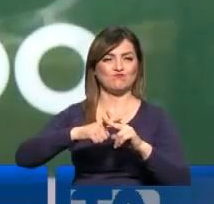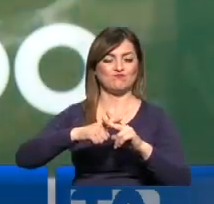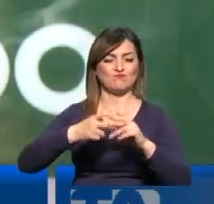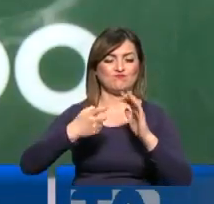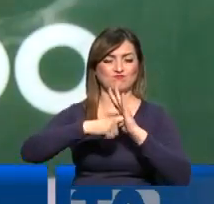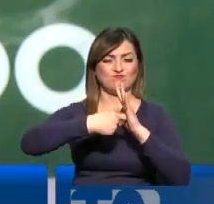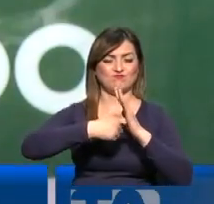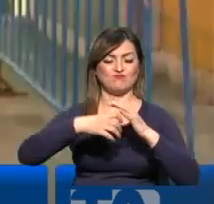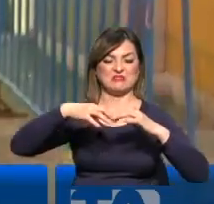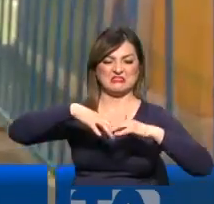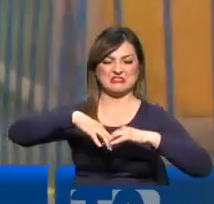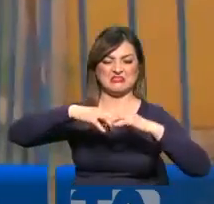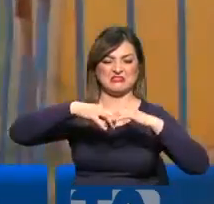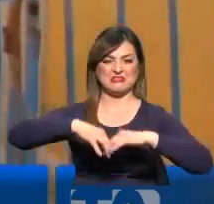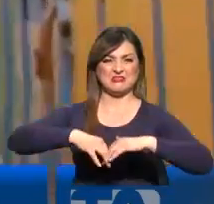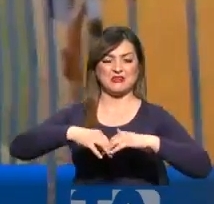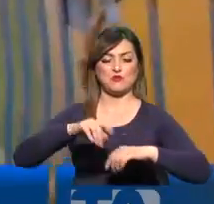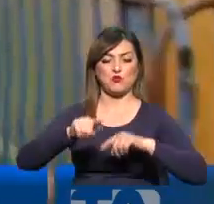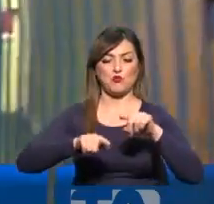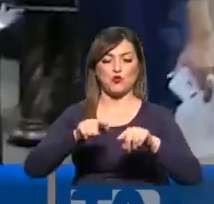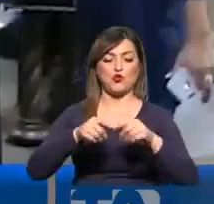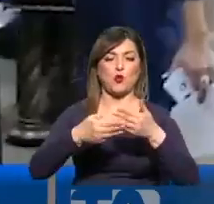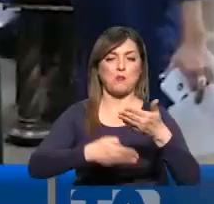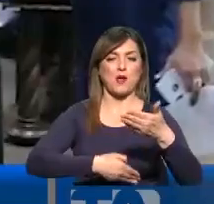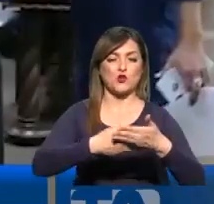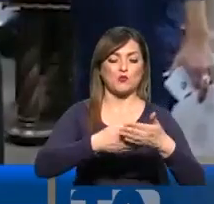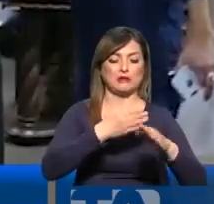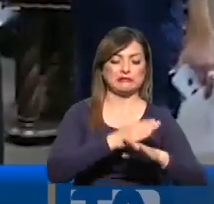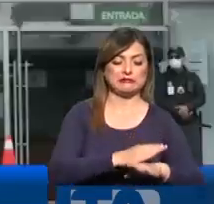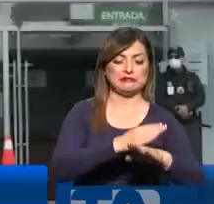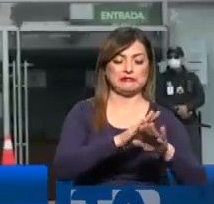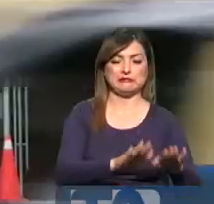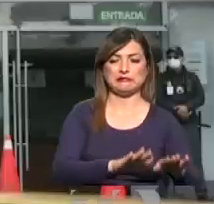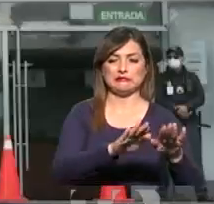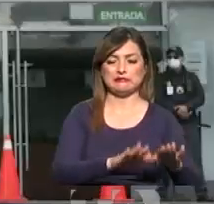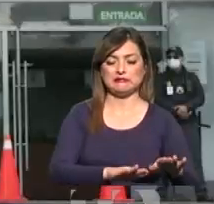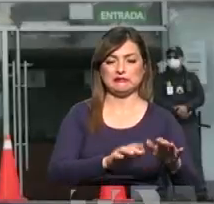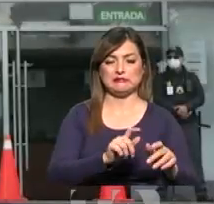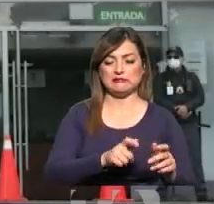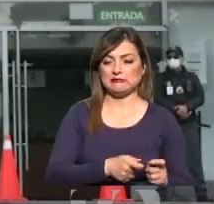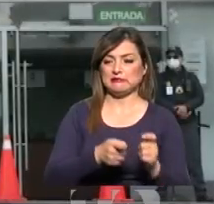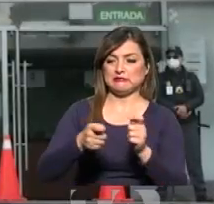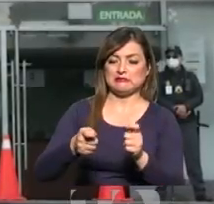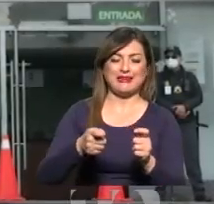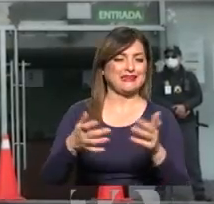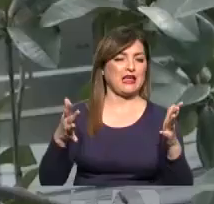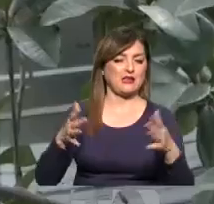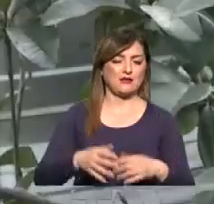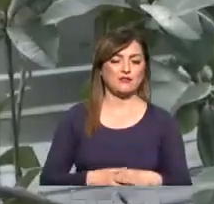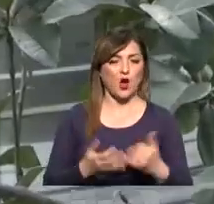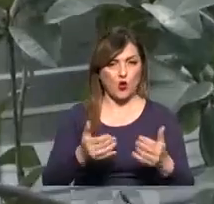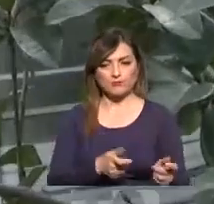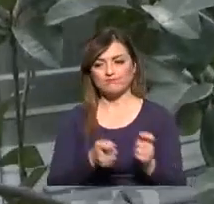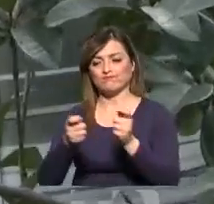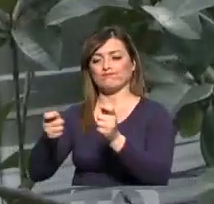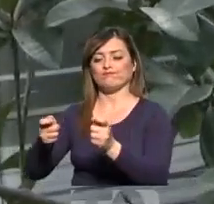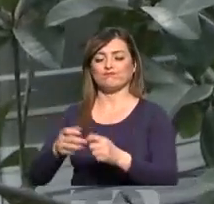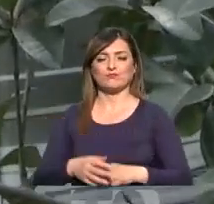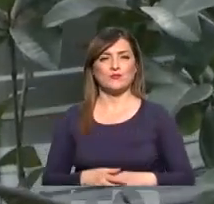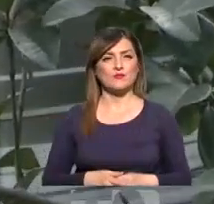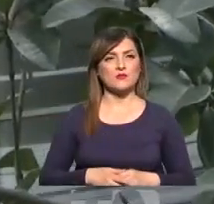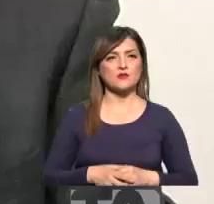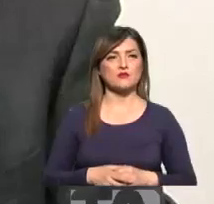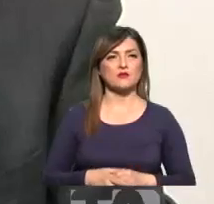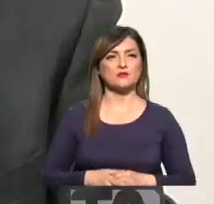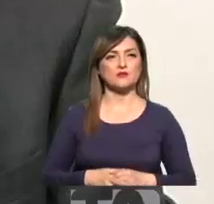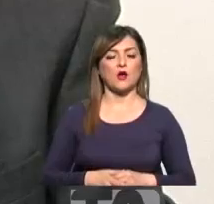inestabilidad institucional tras la detención de Pablo Celi y otros que ya ejerciendo el cargo de Contralor han llegado a su